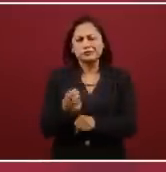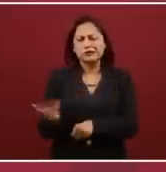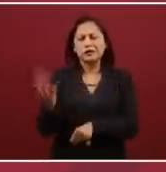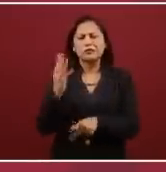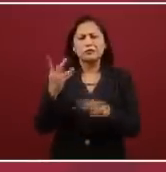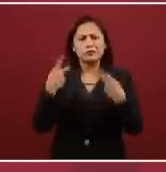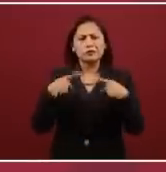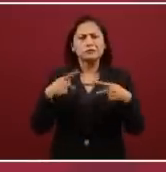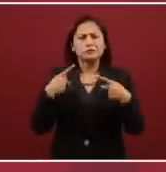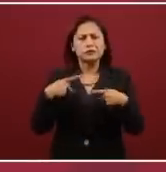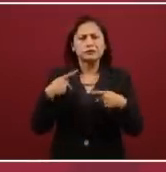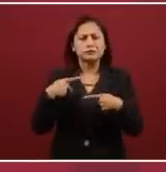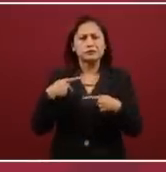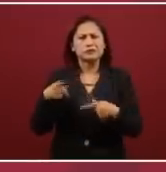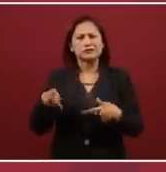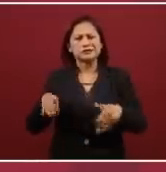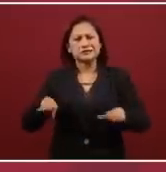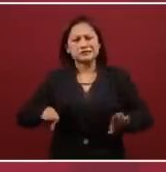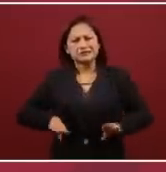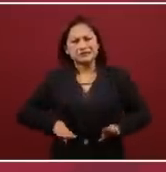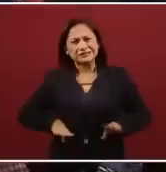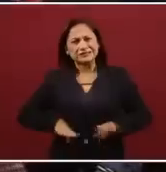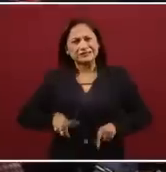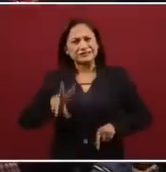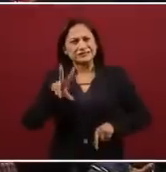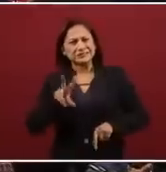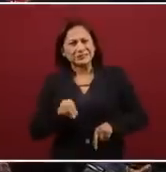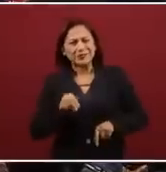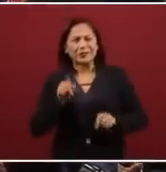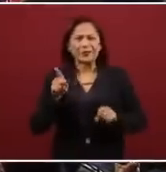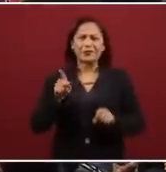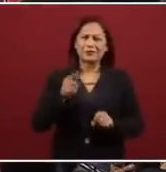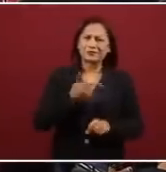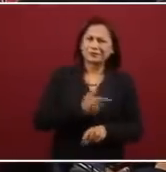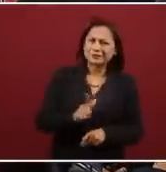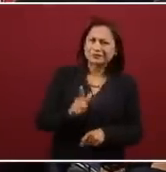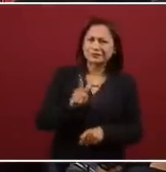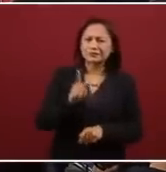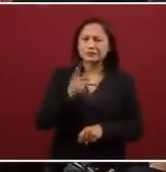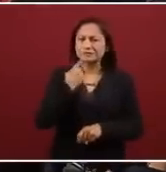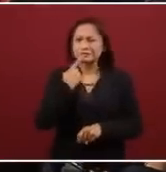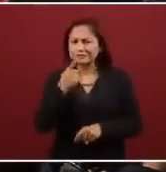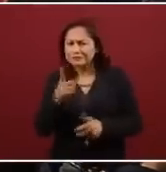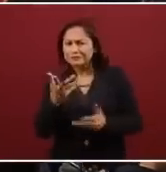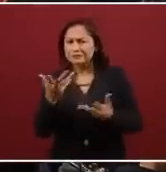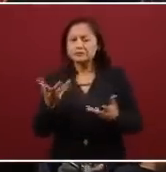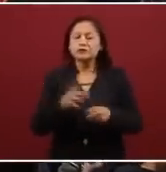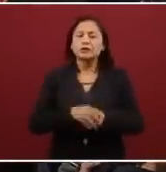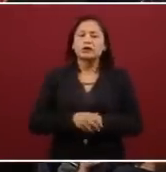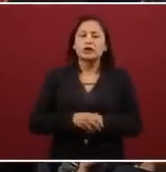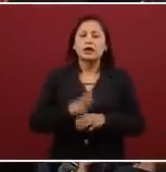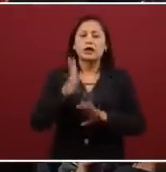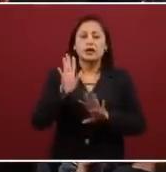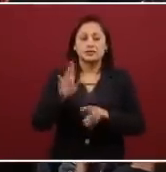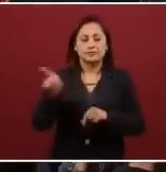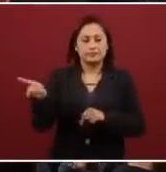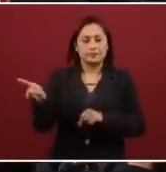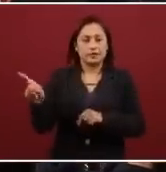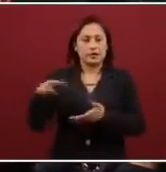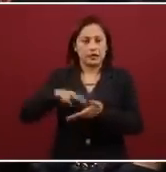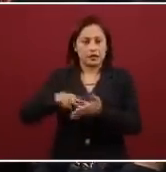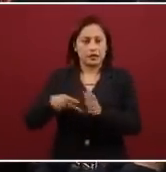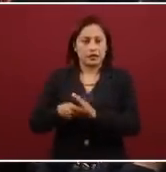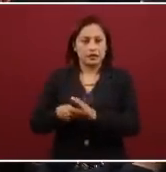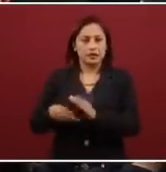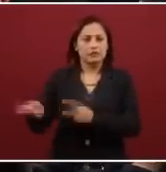ingeniero va a explicar cómo vamos. Lo importante es que se entreguen los fertilizantes y que se ayude